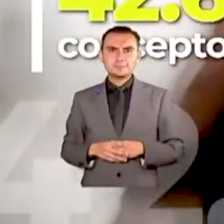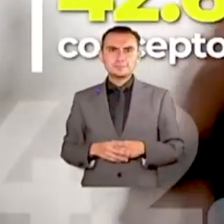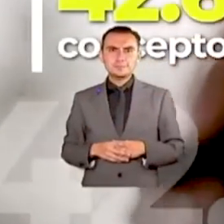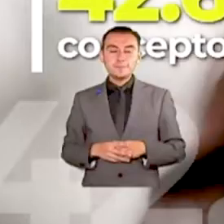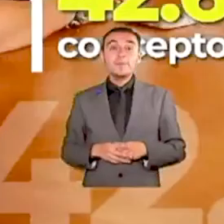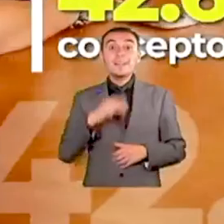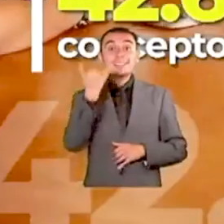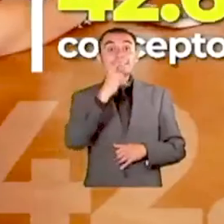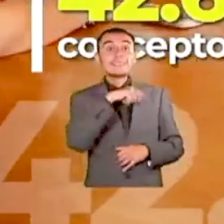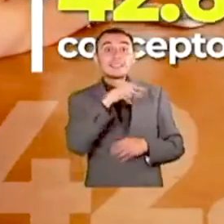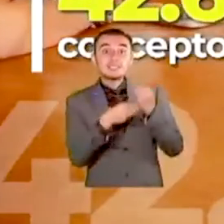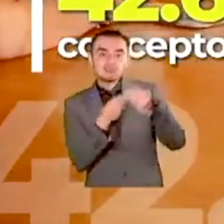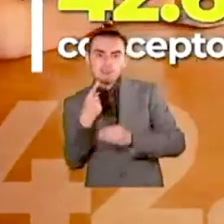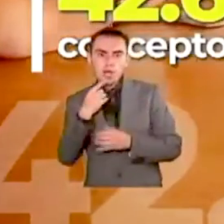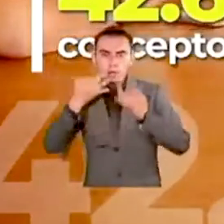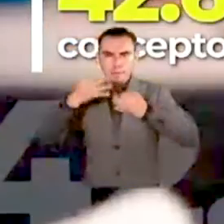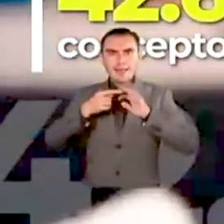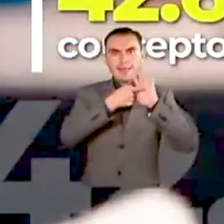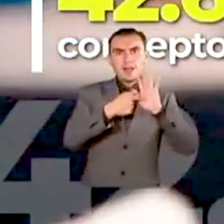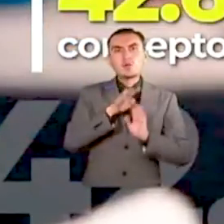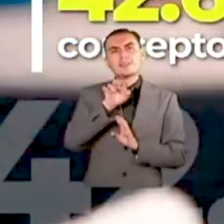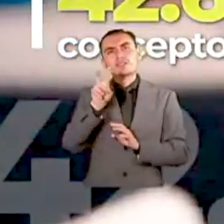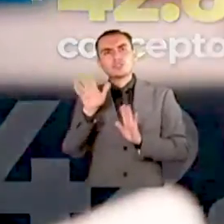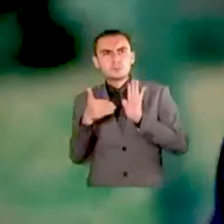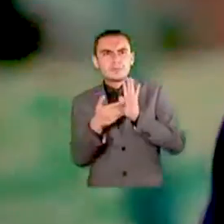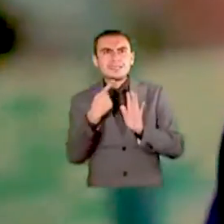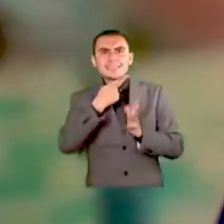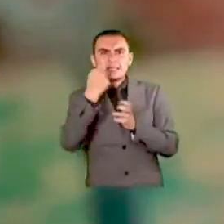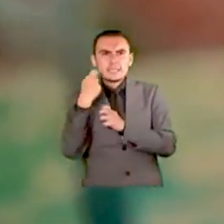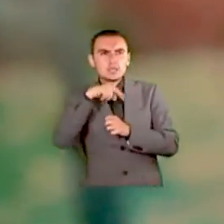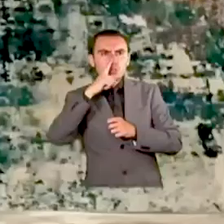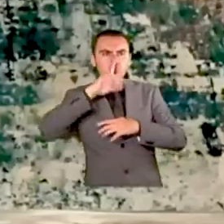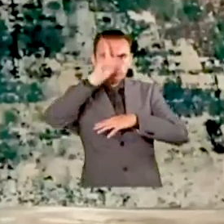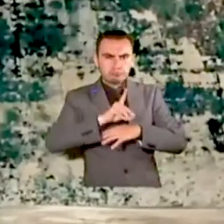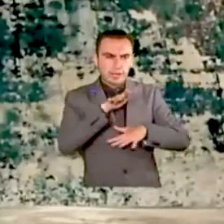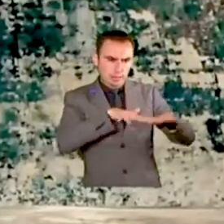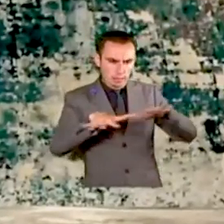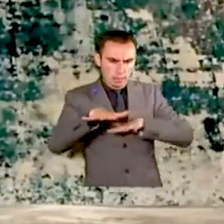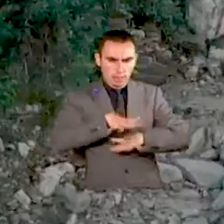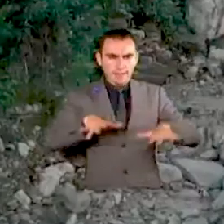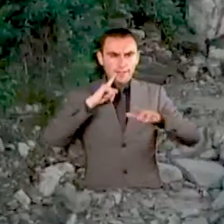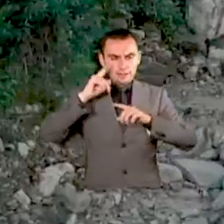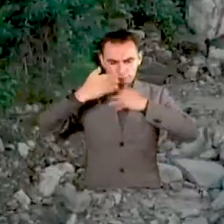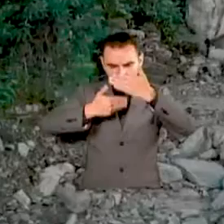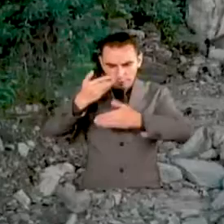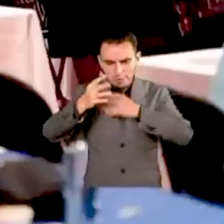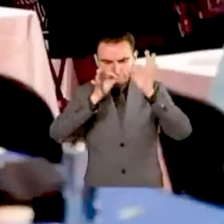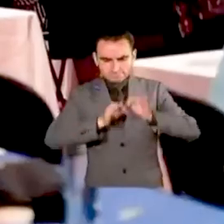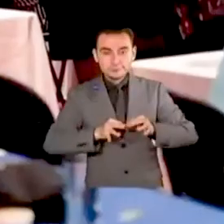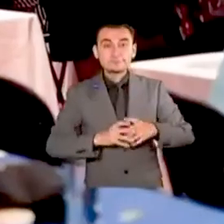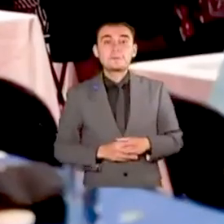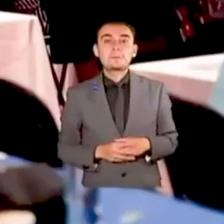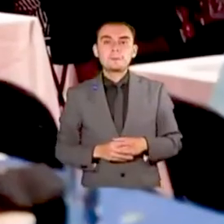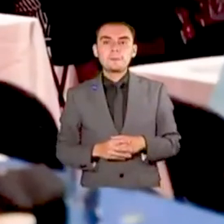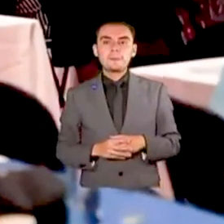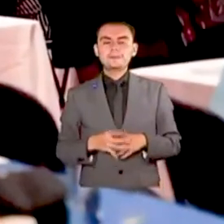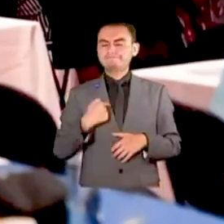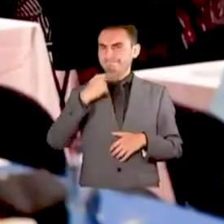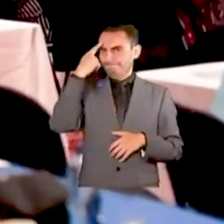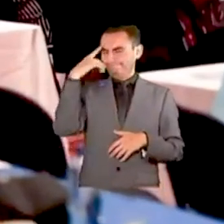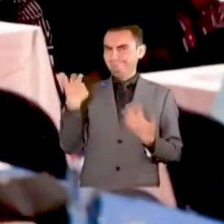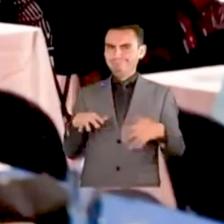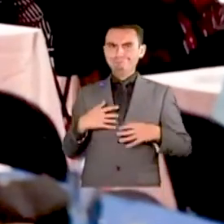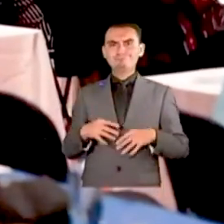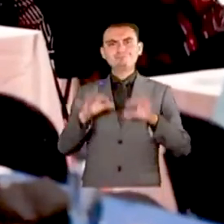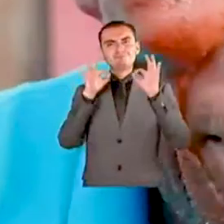Emitió 42.600 conceptos en procesos que adelantaron las autoridades judiciales en el país. Me parece maravilloso